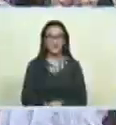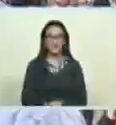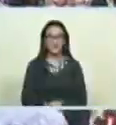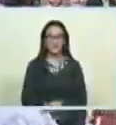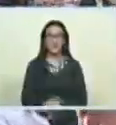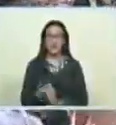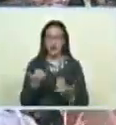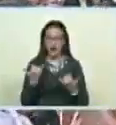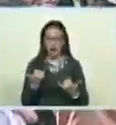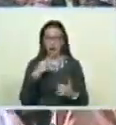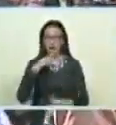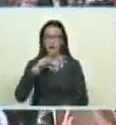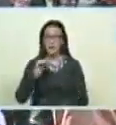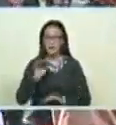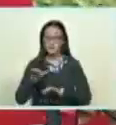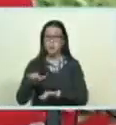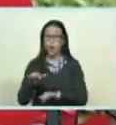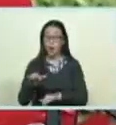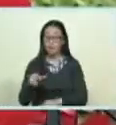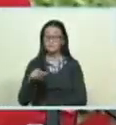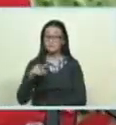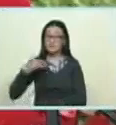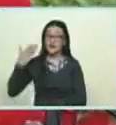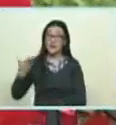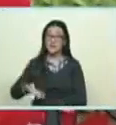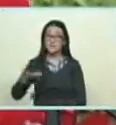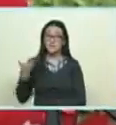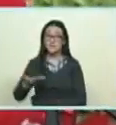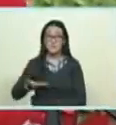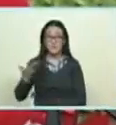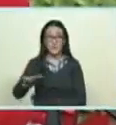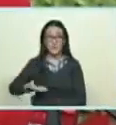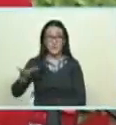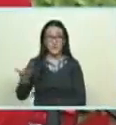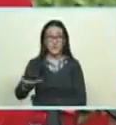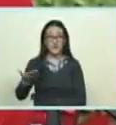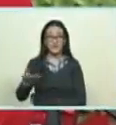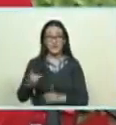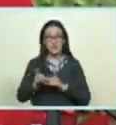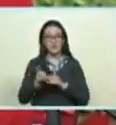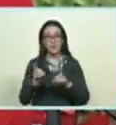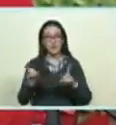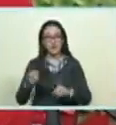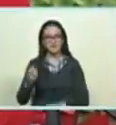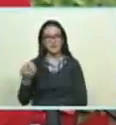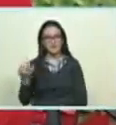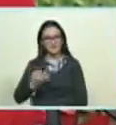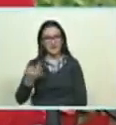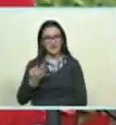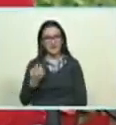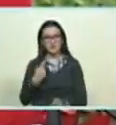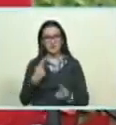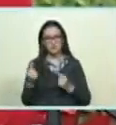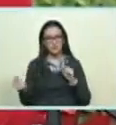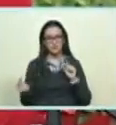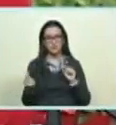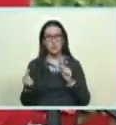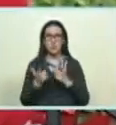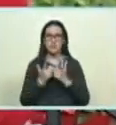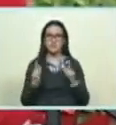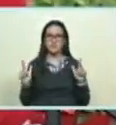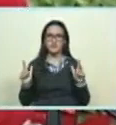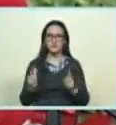ya vamos a hablar de eso. Es muy importante el ejercicio de la democracia verdadera, del debate, de la